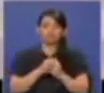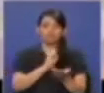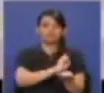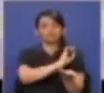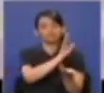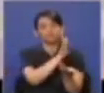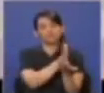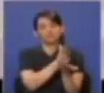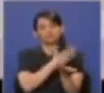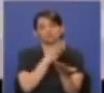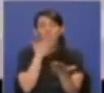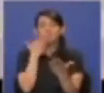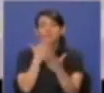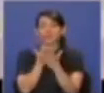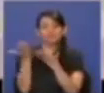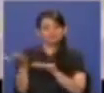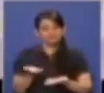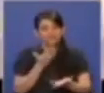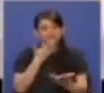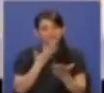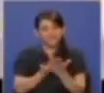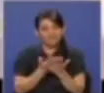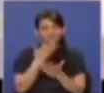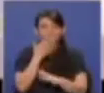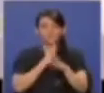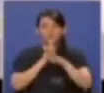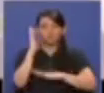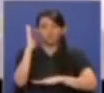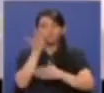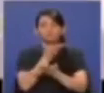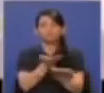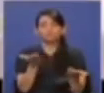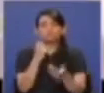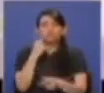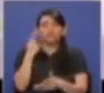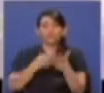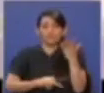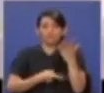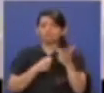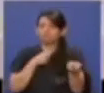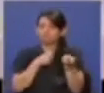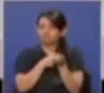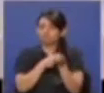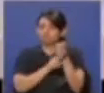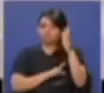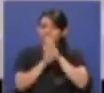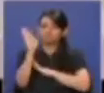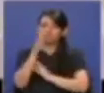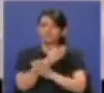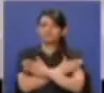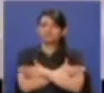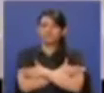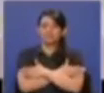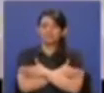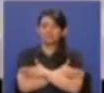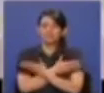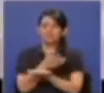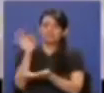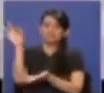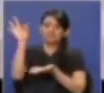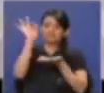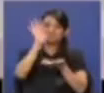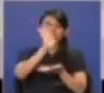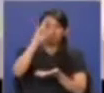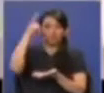querido, gracias por el recibimiento, nuestro compromiso con ustedes. Un saludo revolucionario de parte de lo que somos